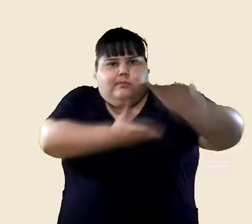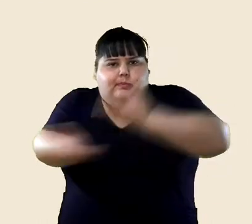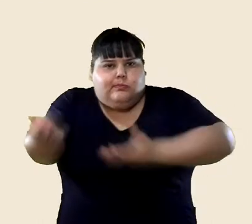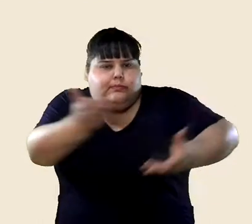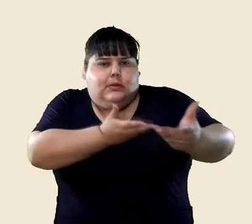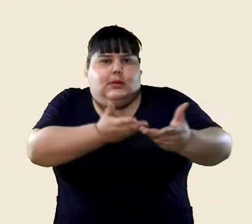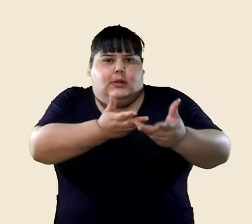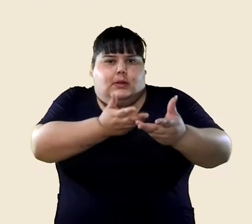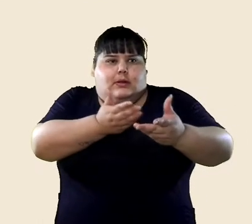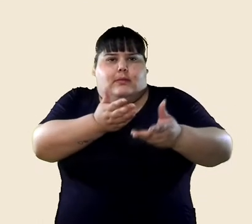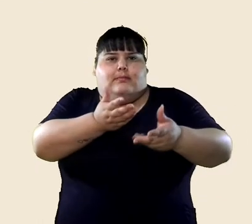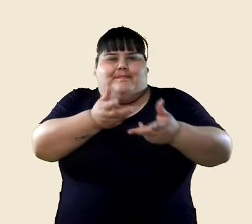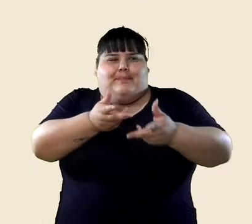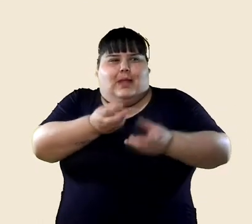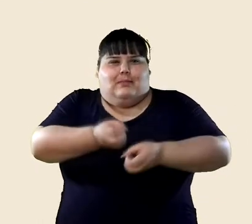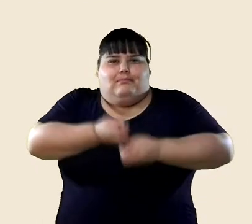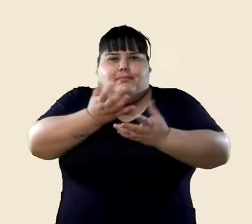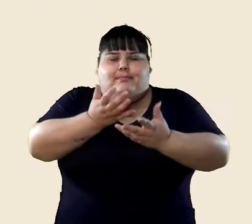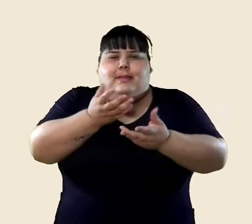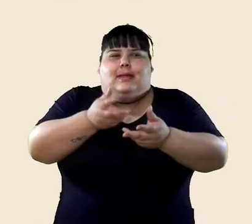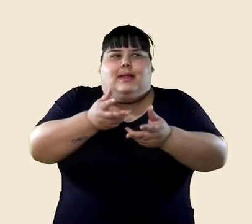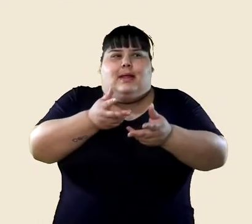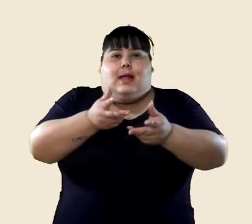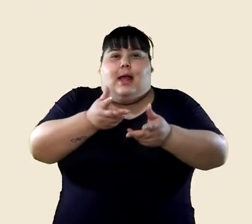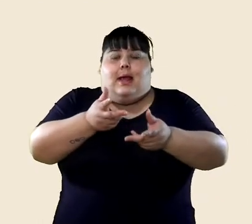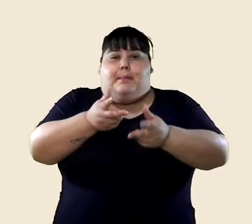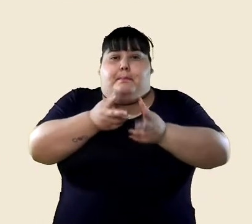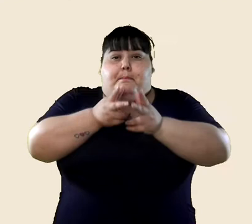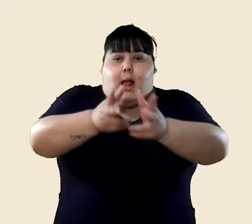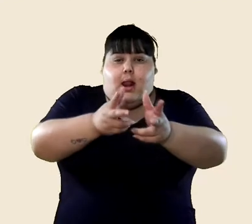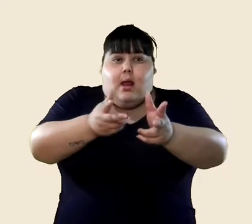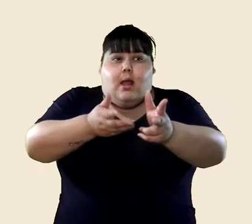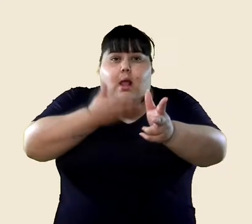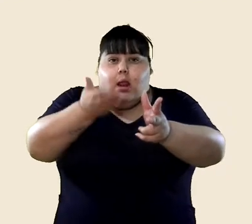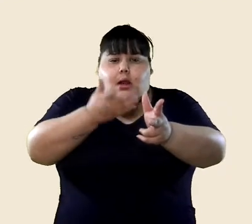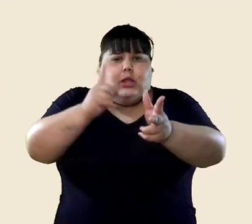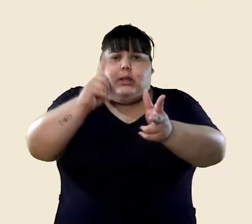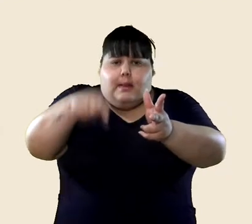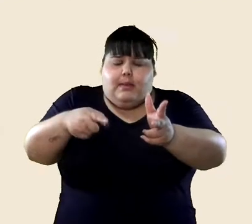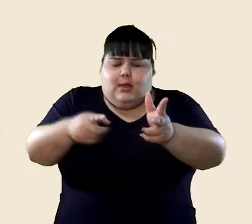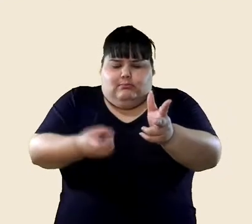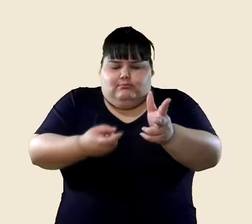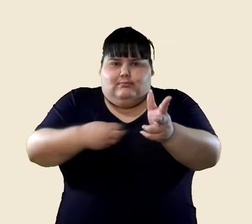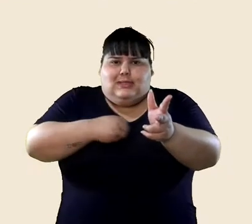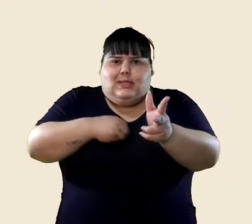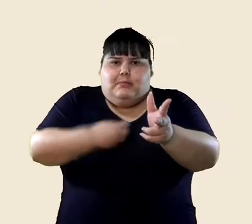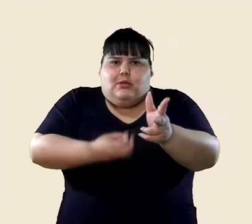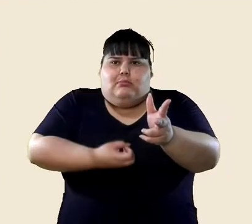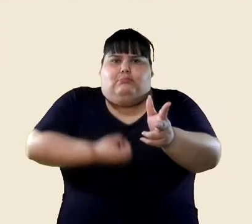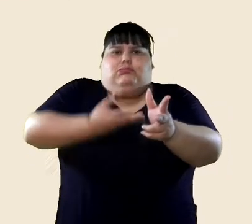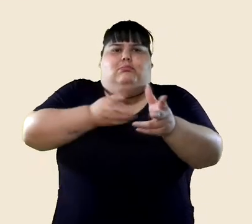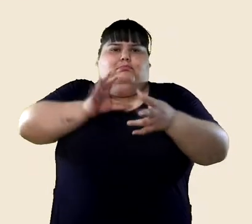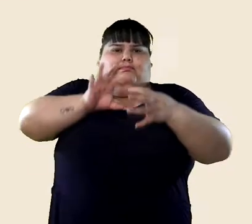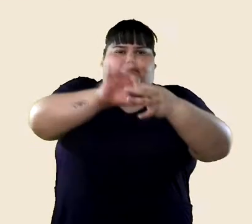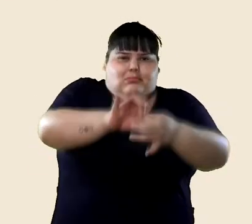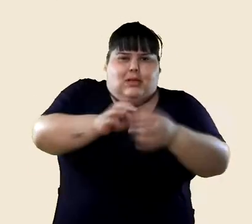de la palabra no solamente hablada, sino lo que se transmite. Digamos, cuando